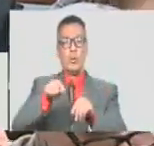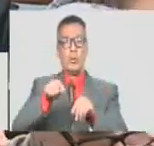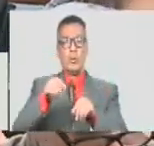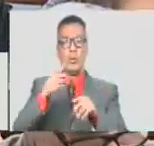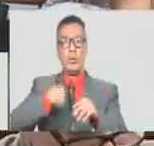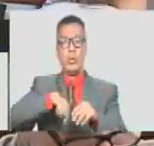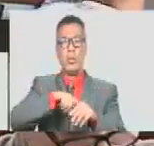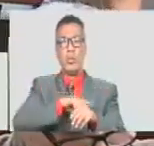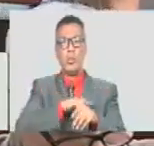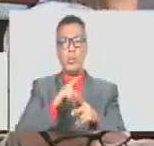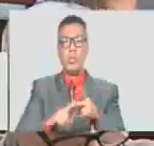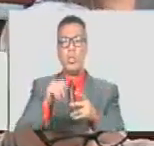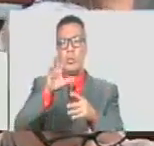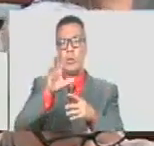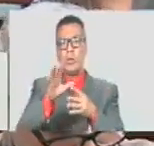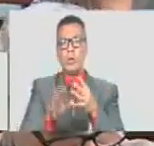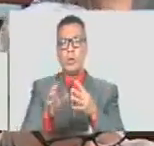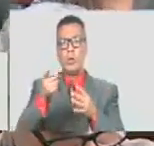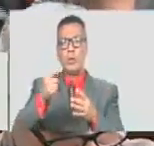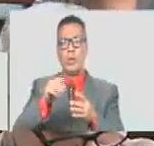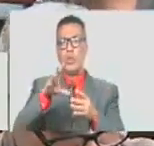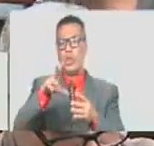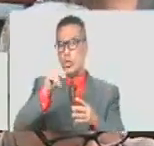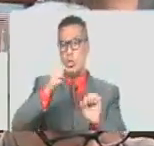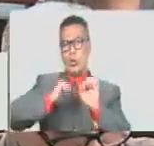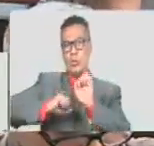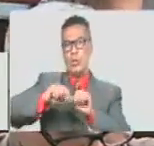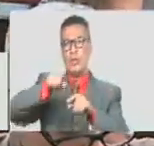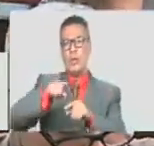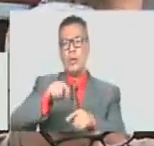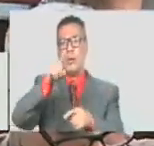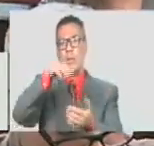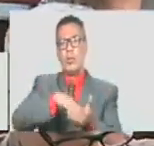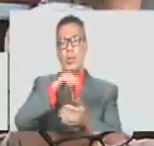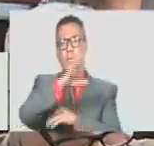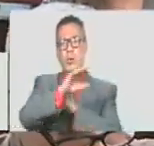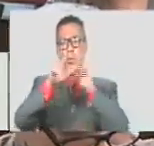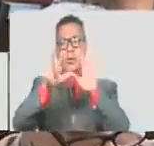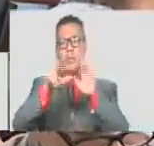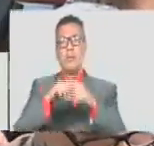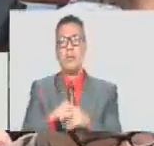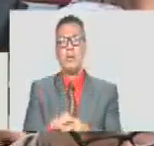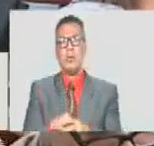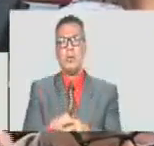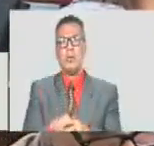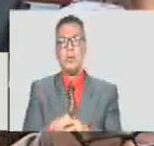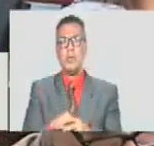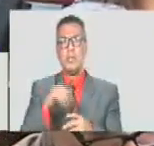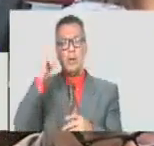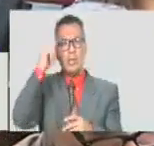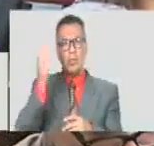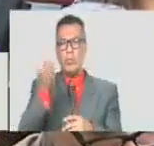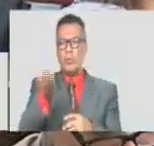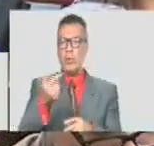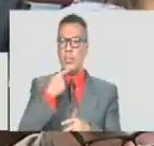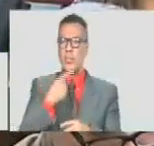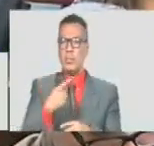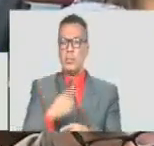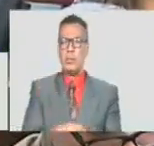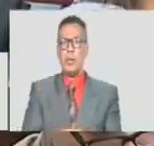todos estos tipos de convenciones y resoluciones de no discriminación a partir del año 1958. Pero hay que recalcar algo